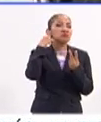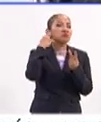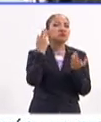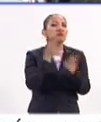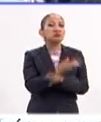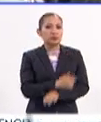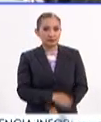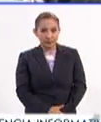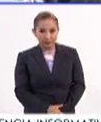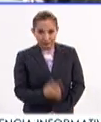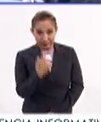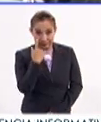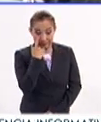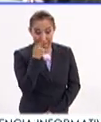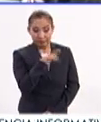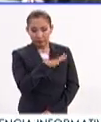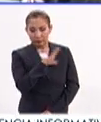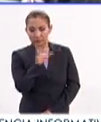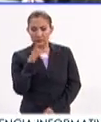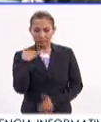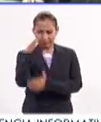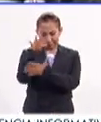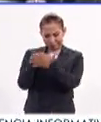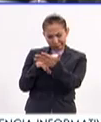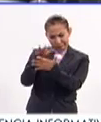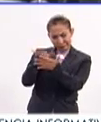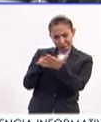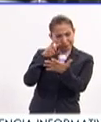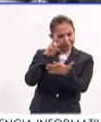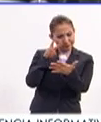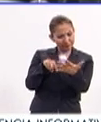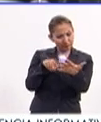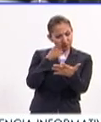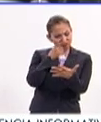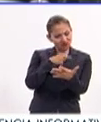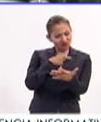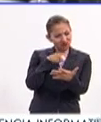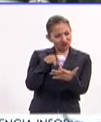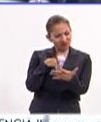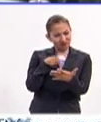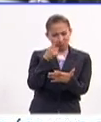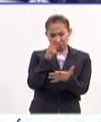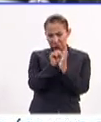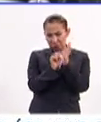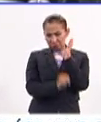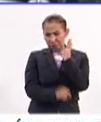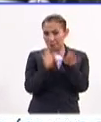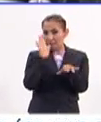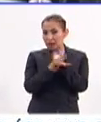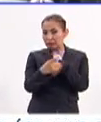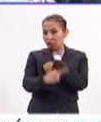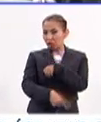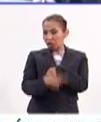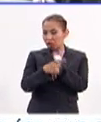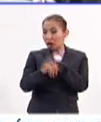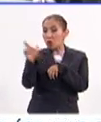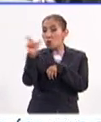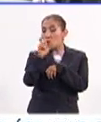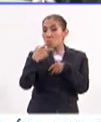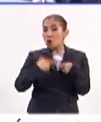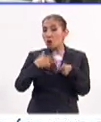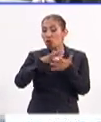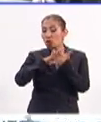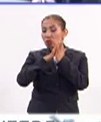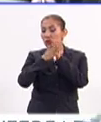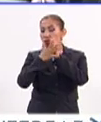auditiva? Entonces, había reportes en la literatura que nos decían que uno de los sistemas que más se afectaban cuando la persona